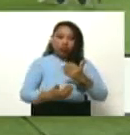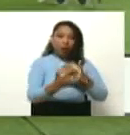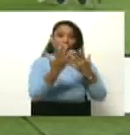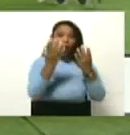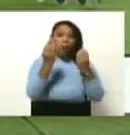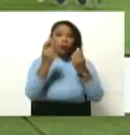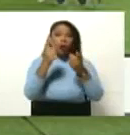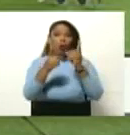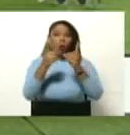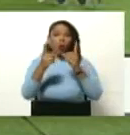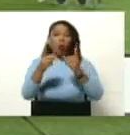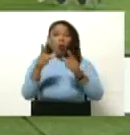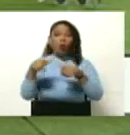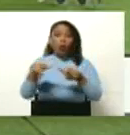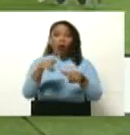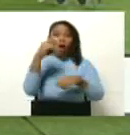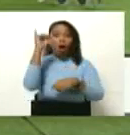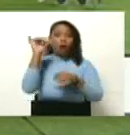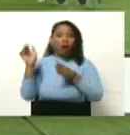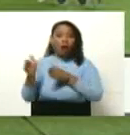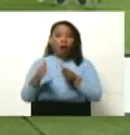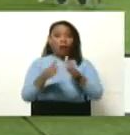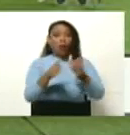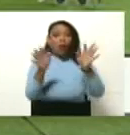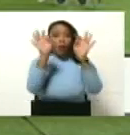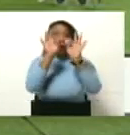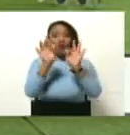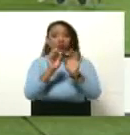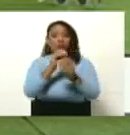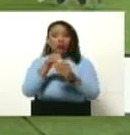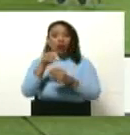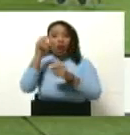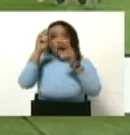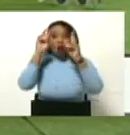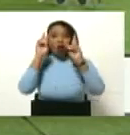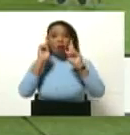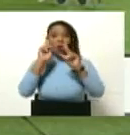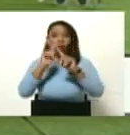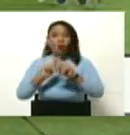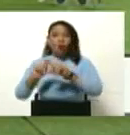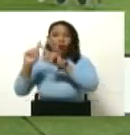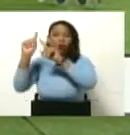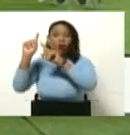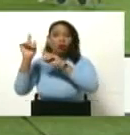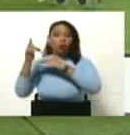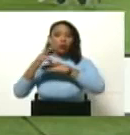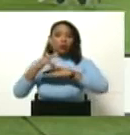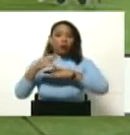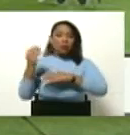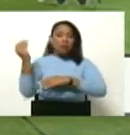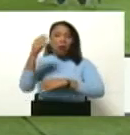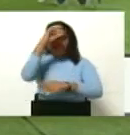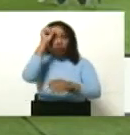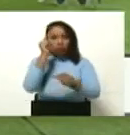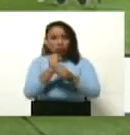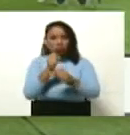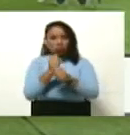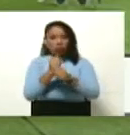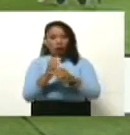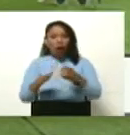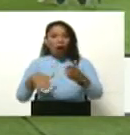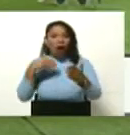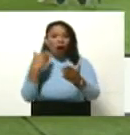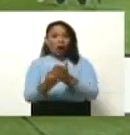en algunos lugares, tengan el camino de alguna manera allanado, limpio. En otros, nos toca trabajar más. Hasta que los